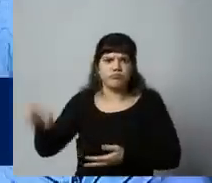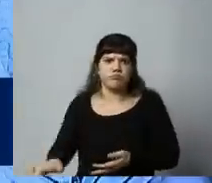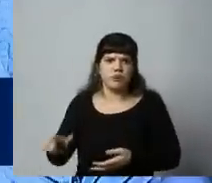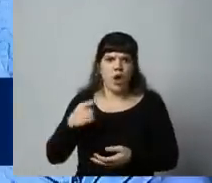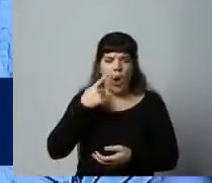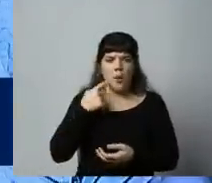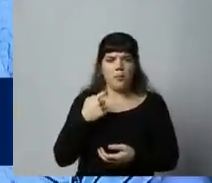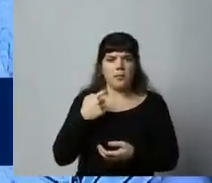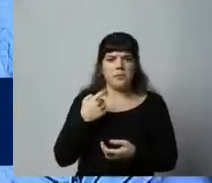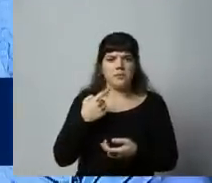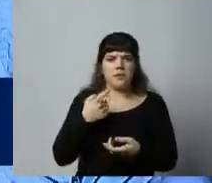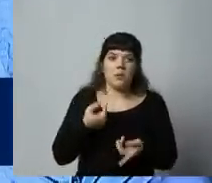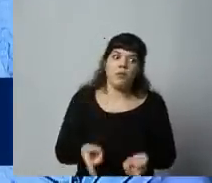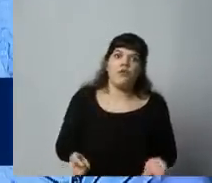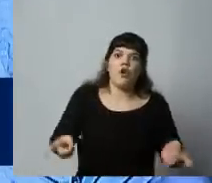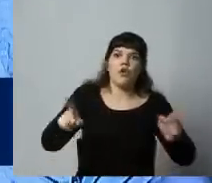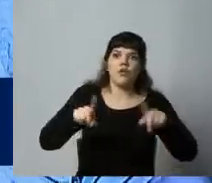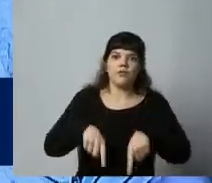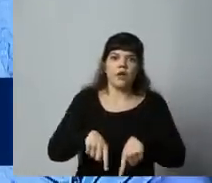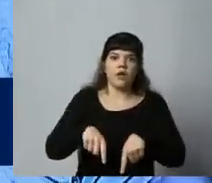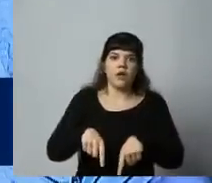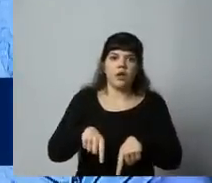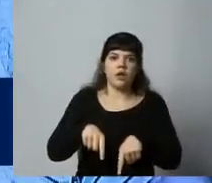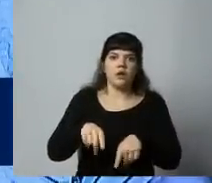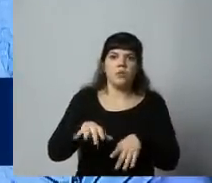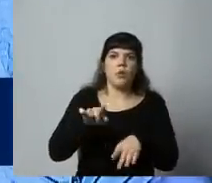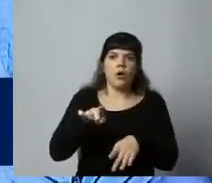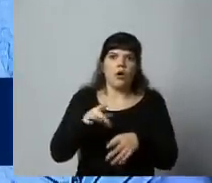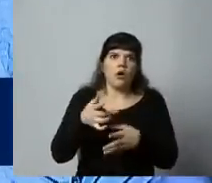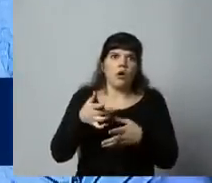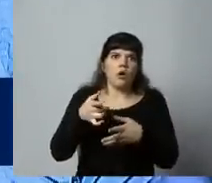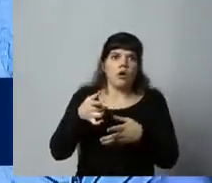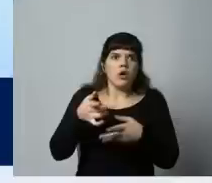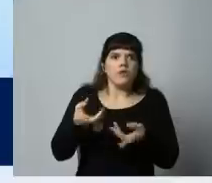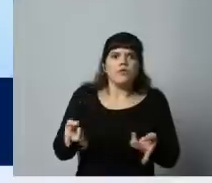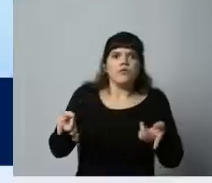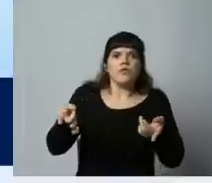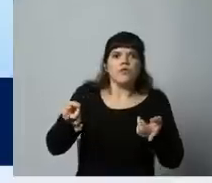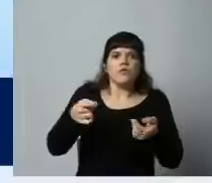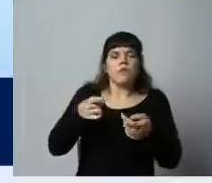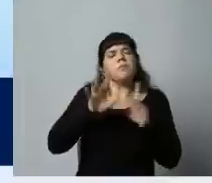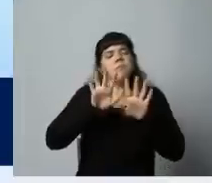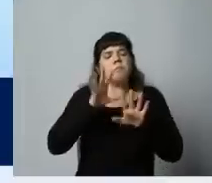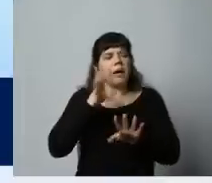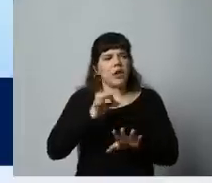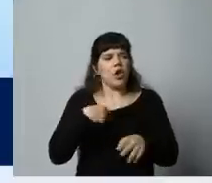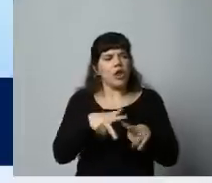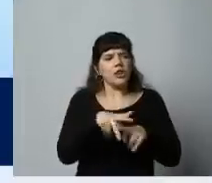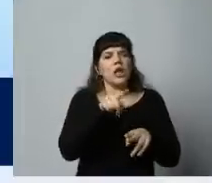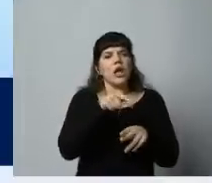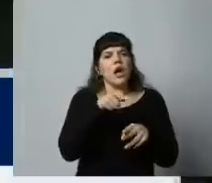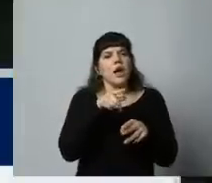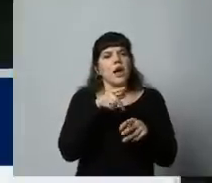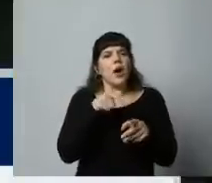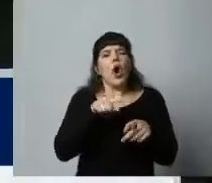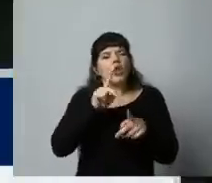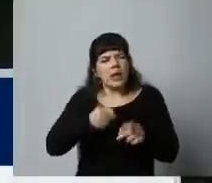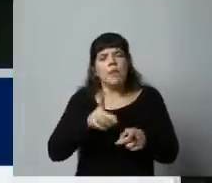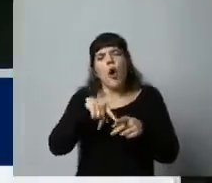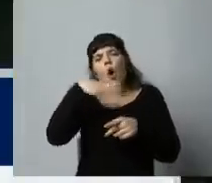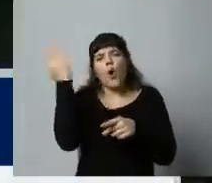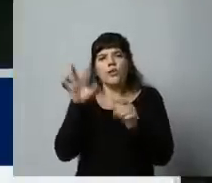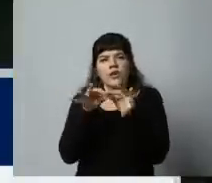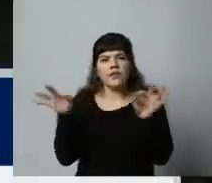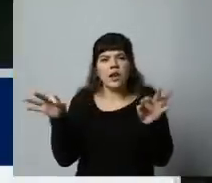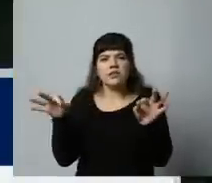y reencauzar la fiscalía de corte que es un término per hay una cosa perdón hay cosa otra frase de